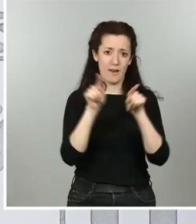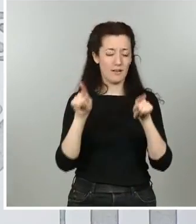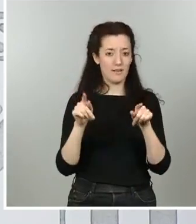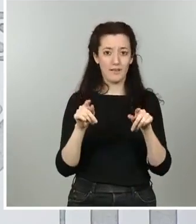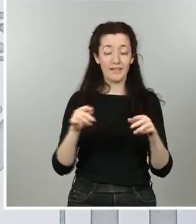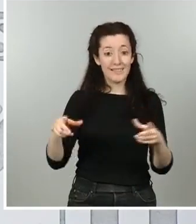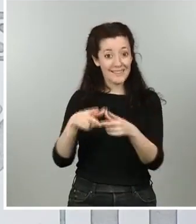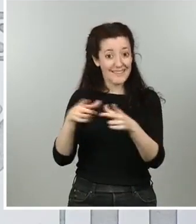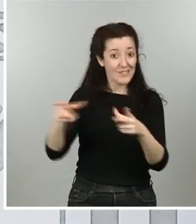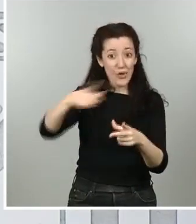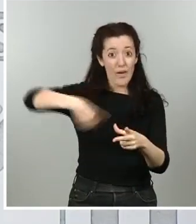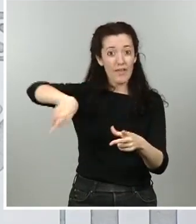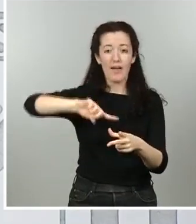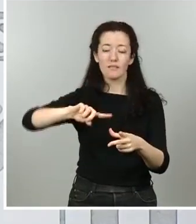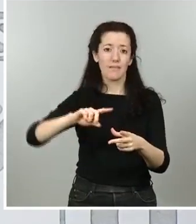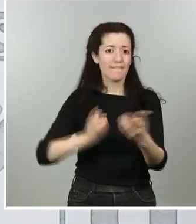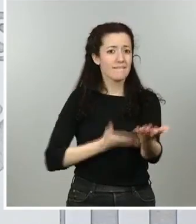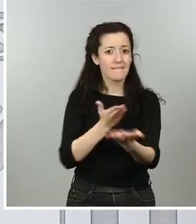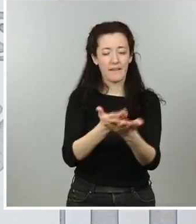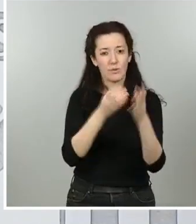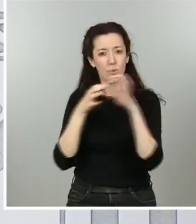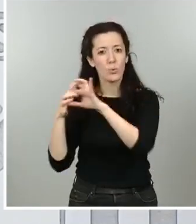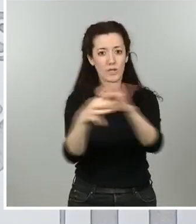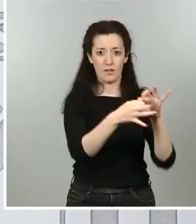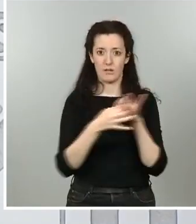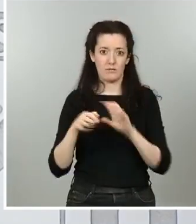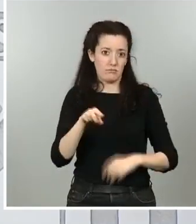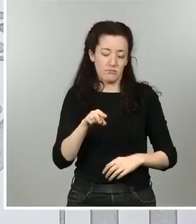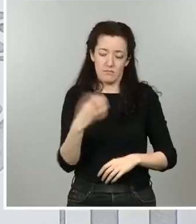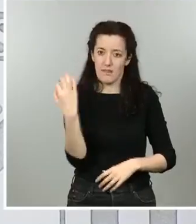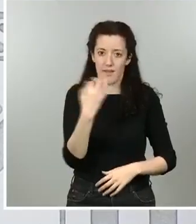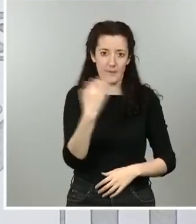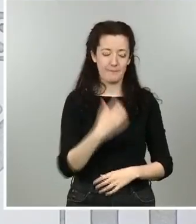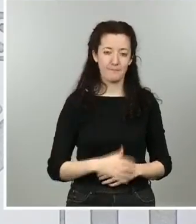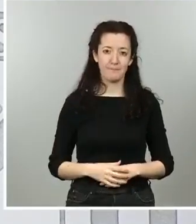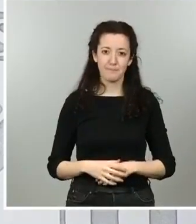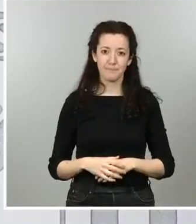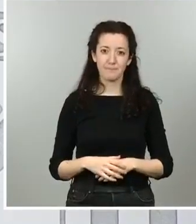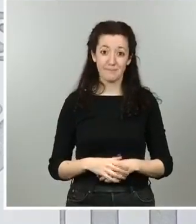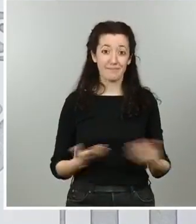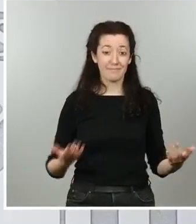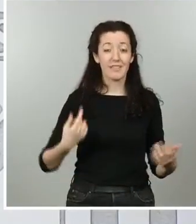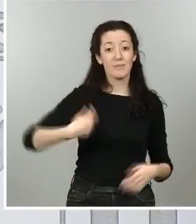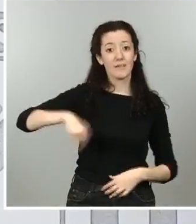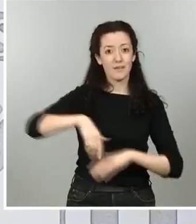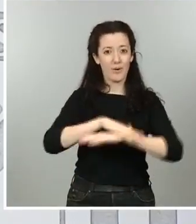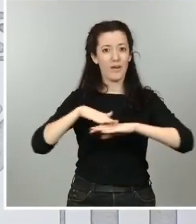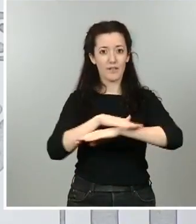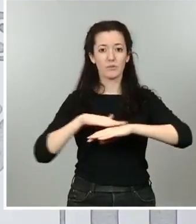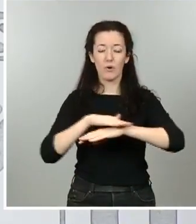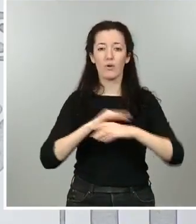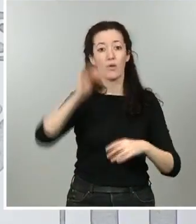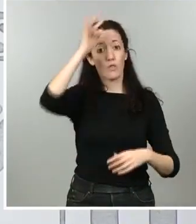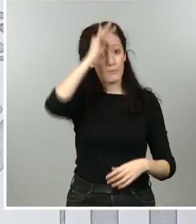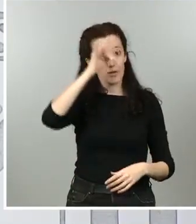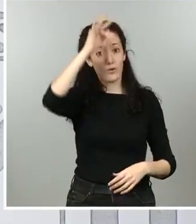expresan a diario, y esta es la cuestión que tenemos que continuar. Con esta voluntad, el presidente del Gobierno acude cada domingo a la